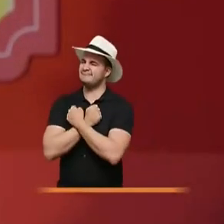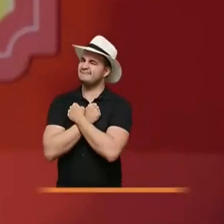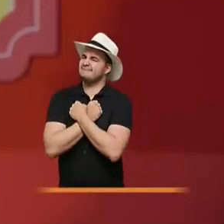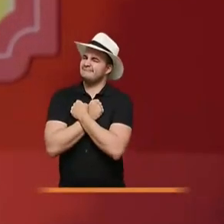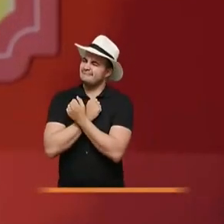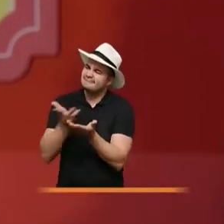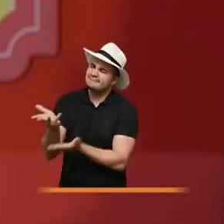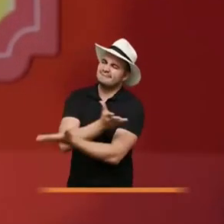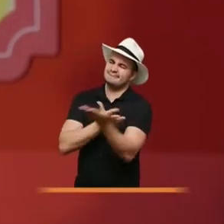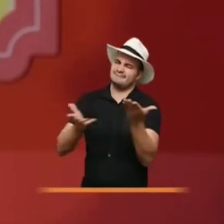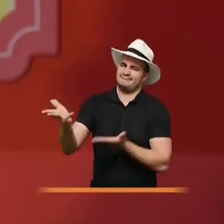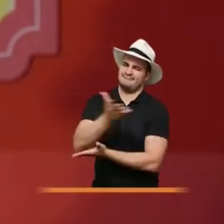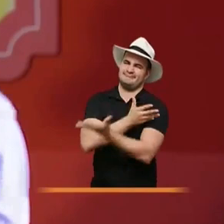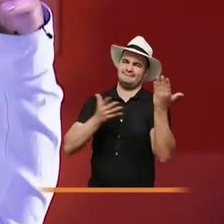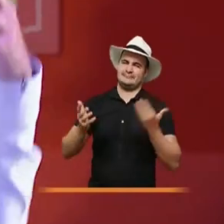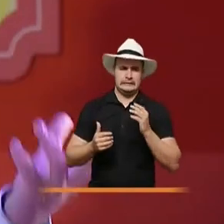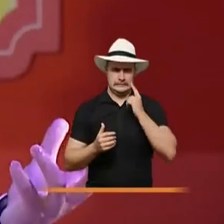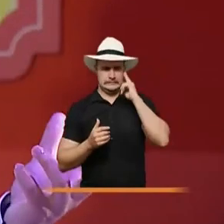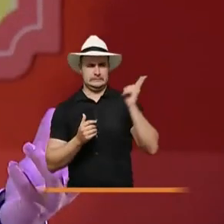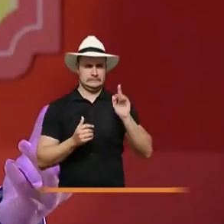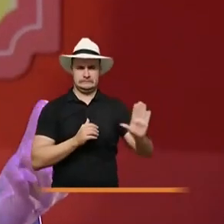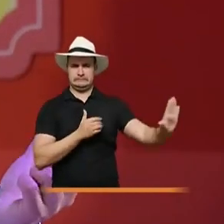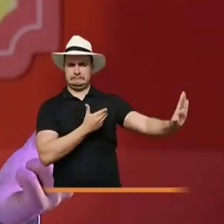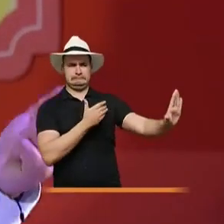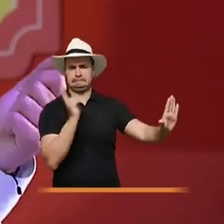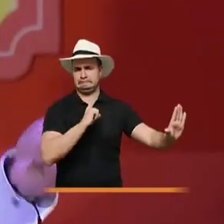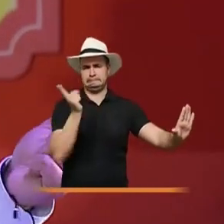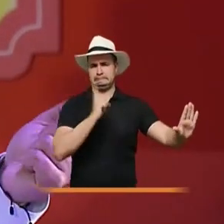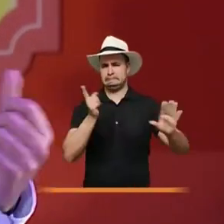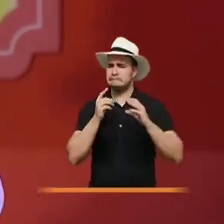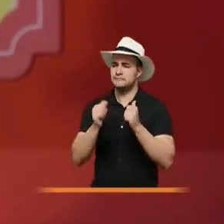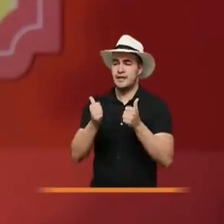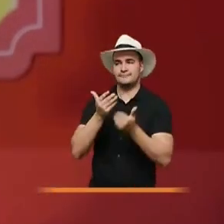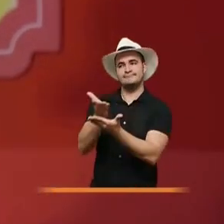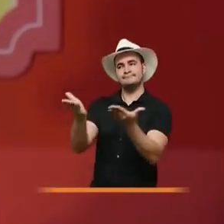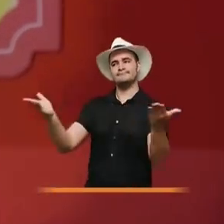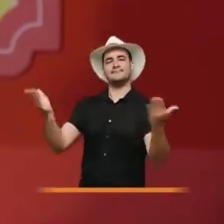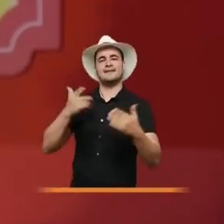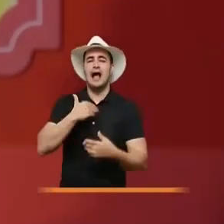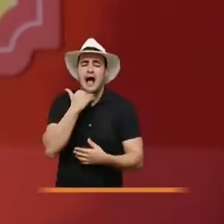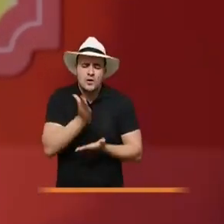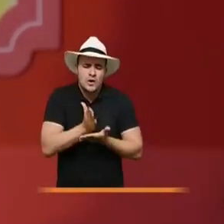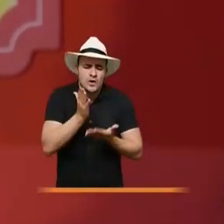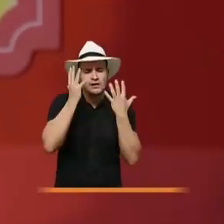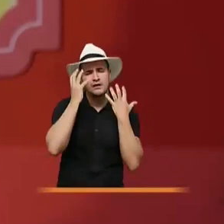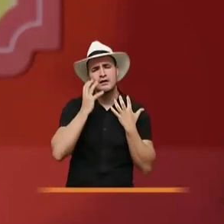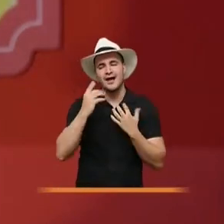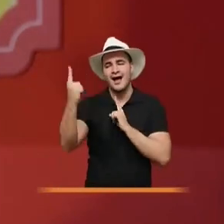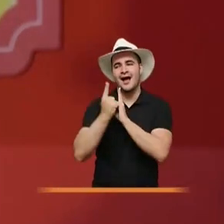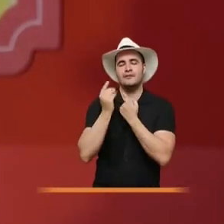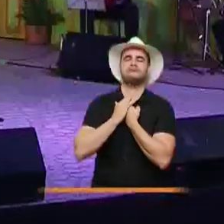todo un desconocido porque sería consuela cuando no estás